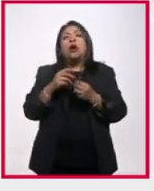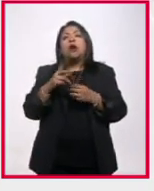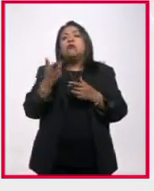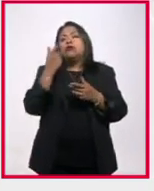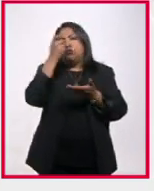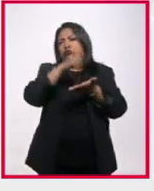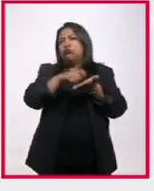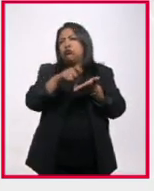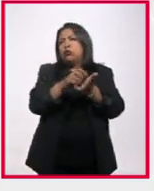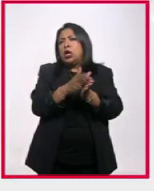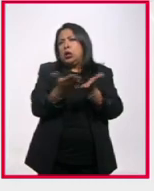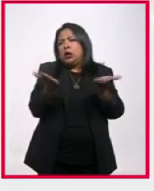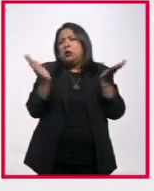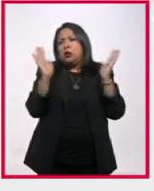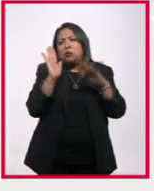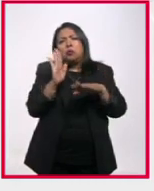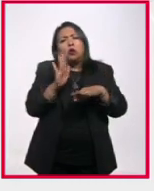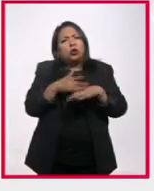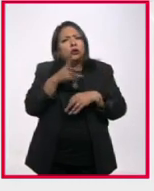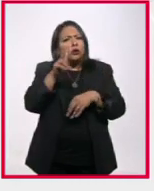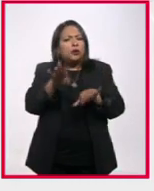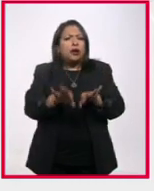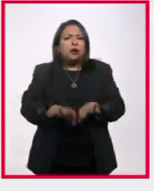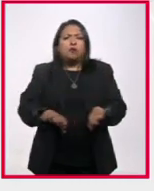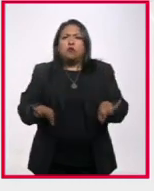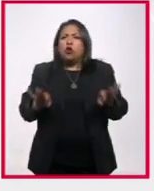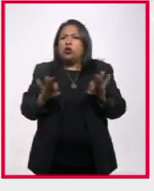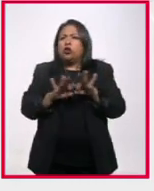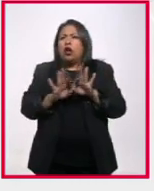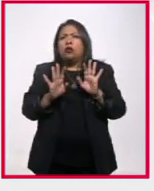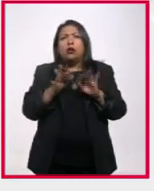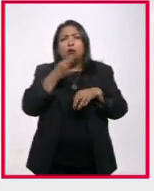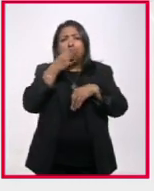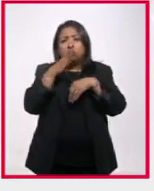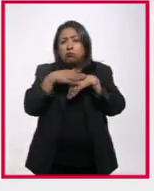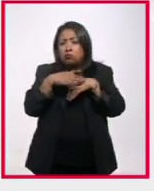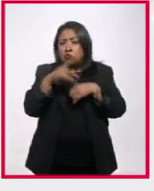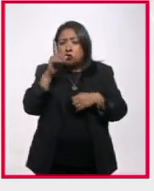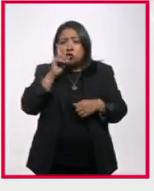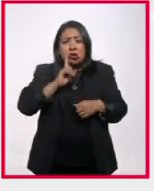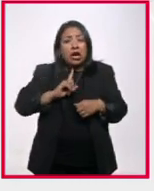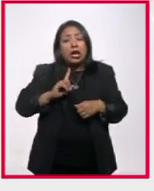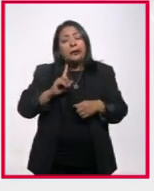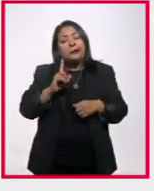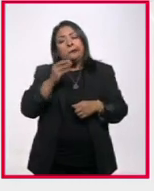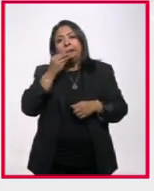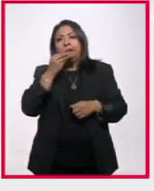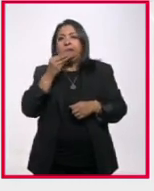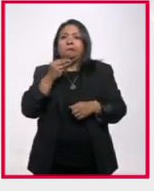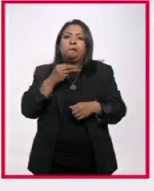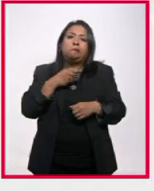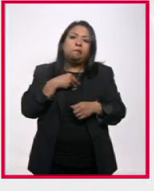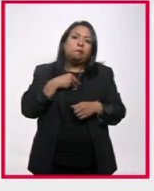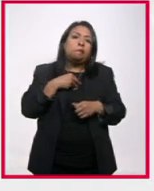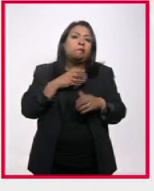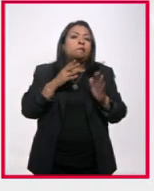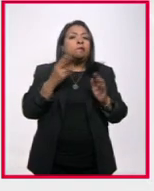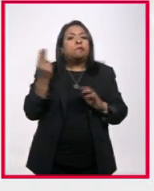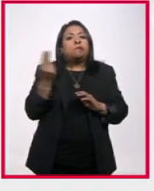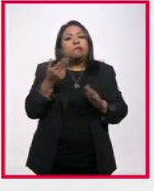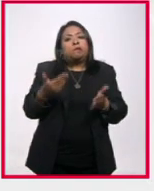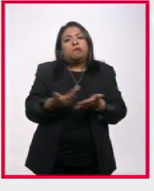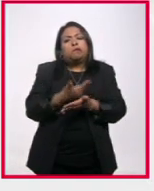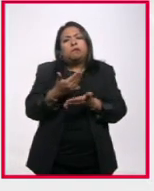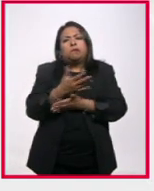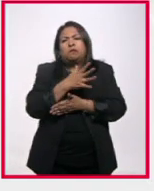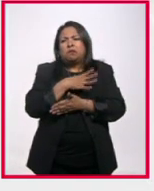novela. Y por eso es muy, muy, muy importante decir que las mujeres no tienen que tener hijos.